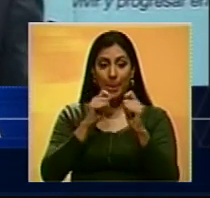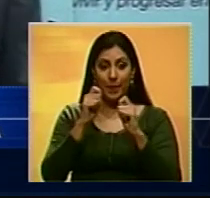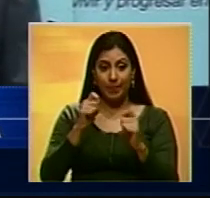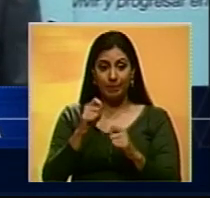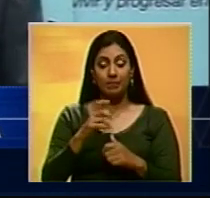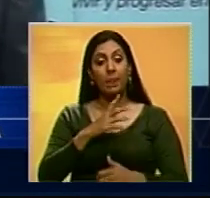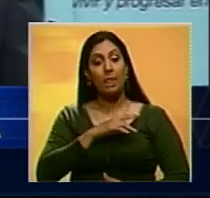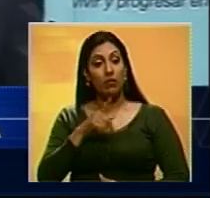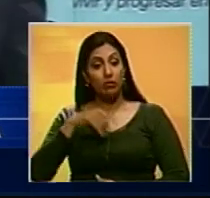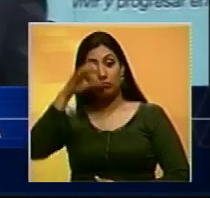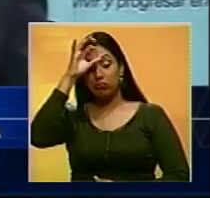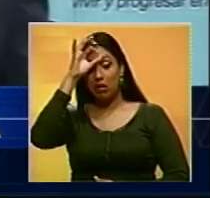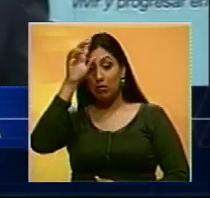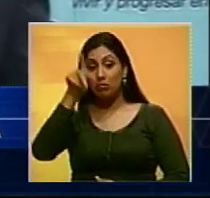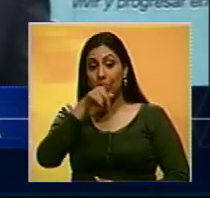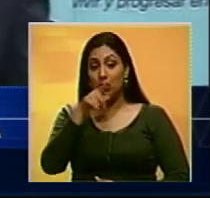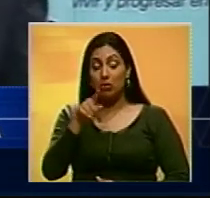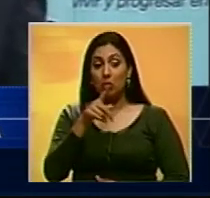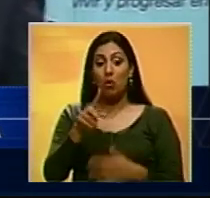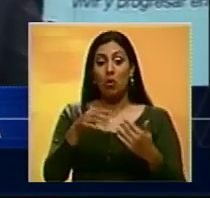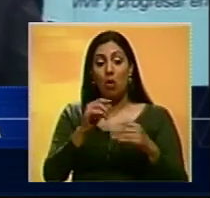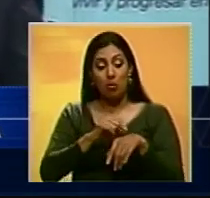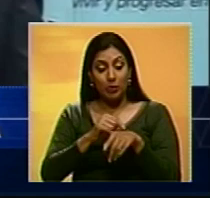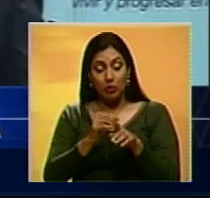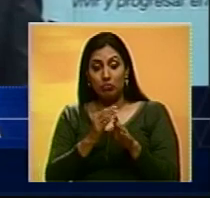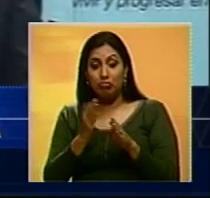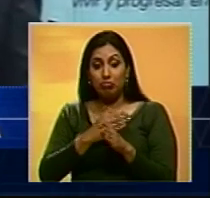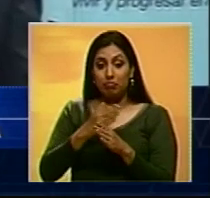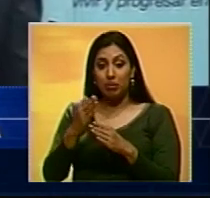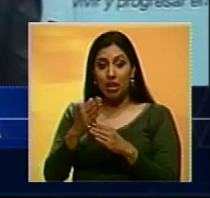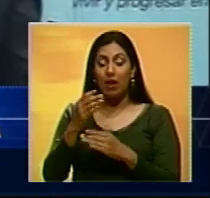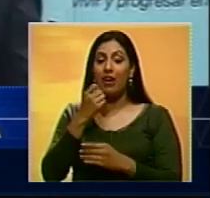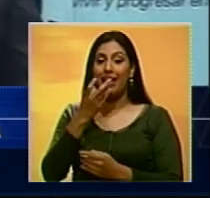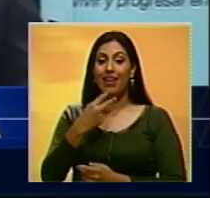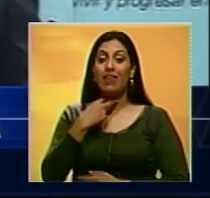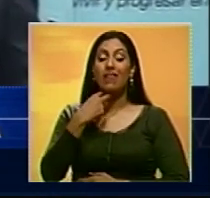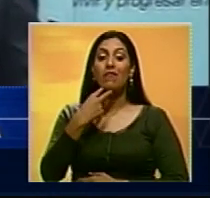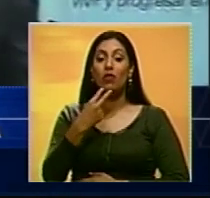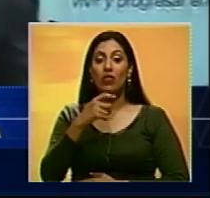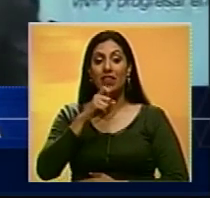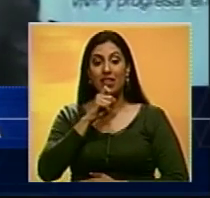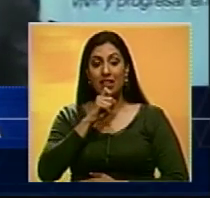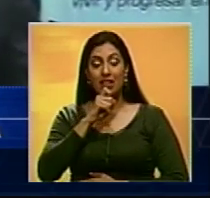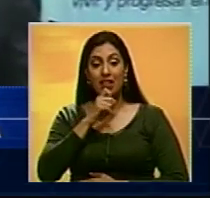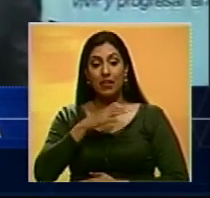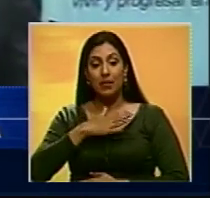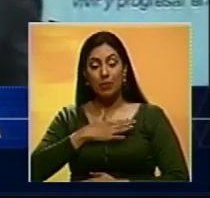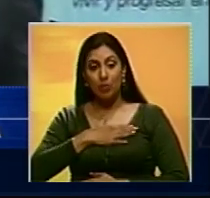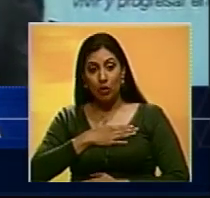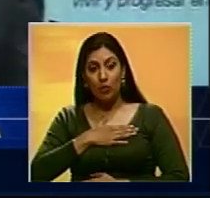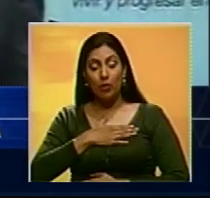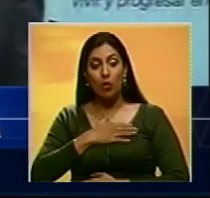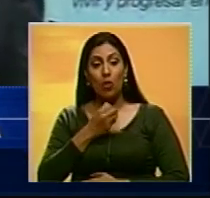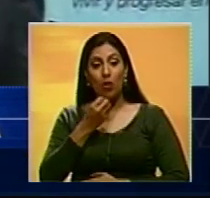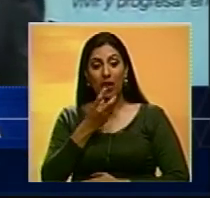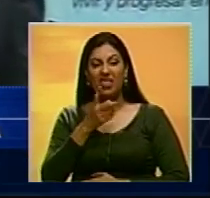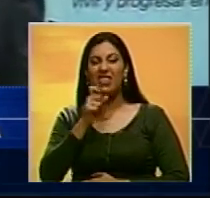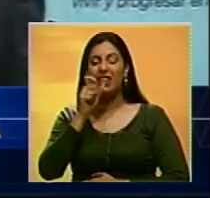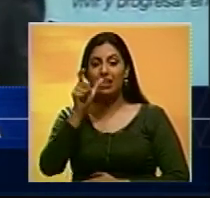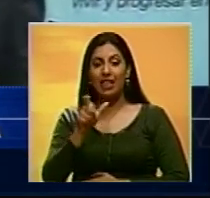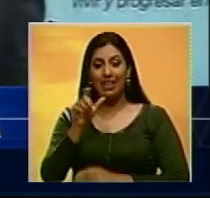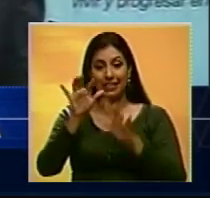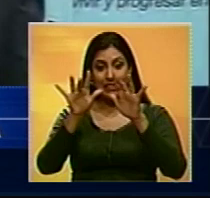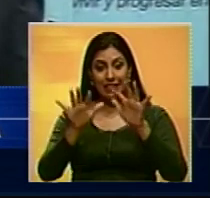de prensa. Nos hemos enterado en las horas o en los minutos previos que el vocero de este pronunciamiento va a ser